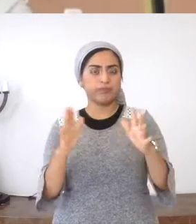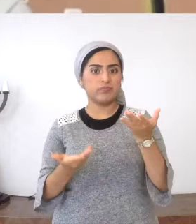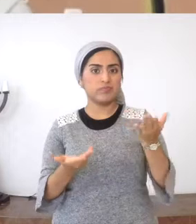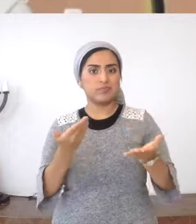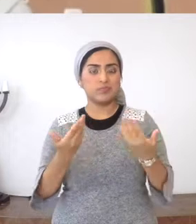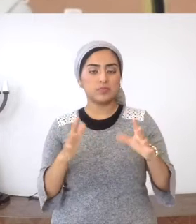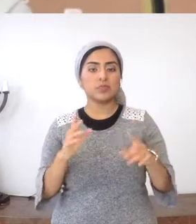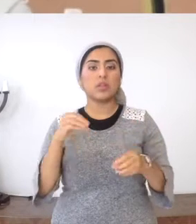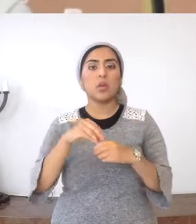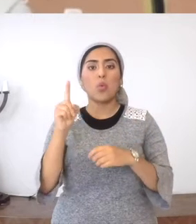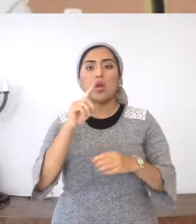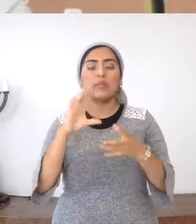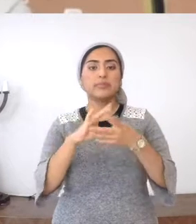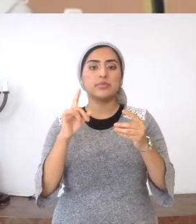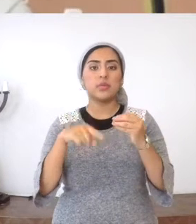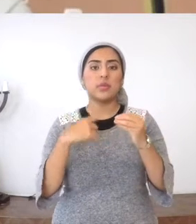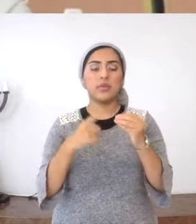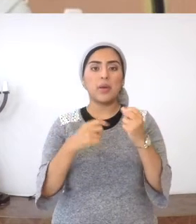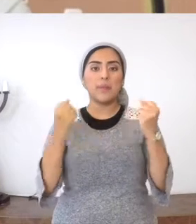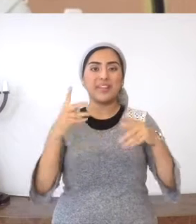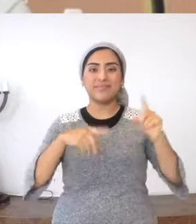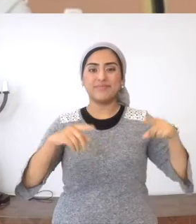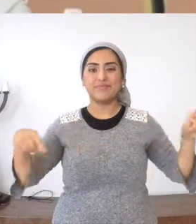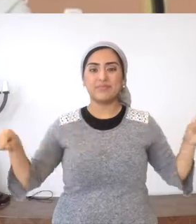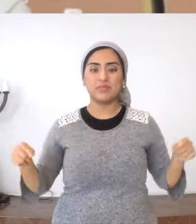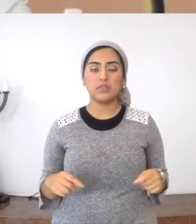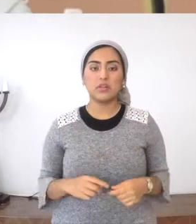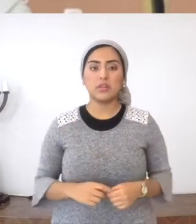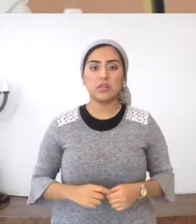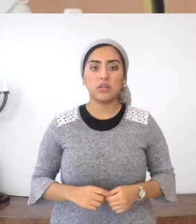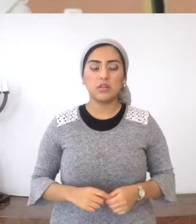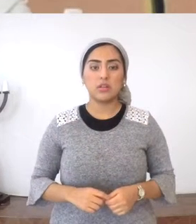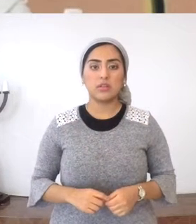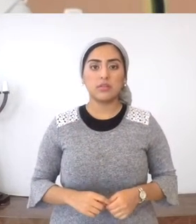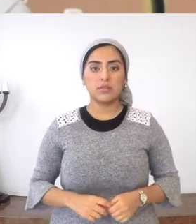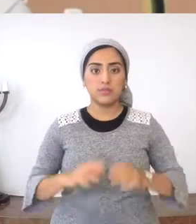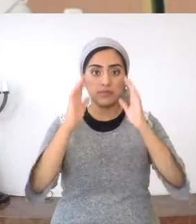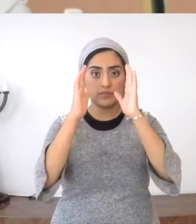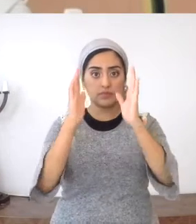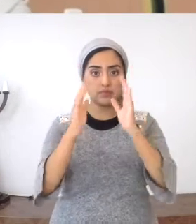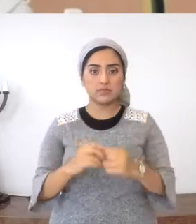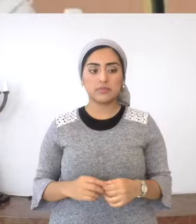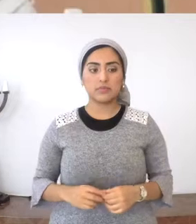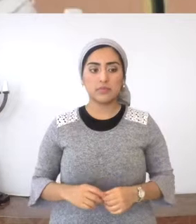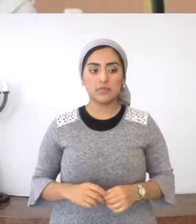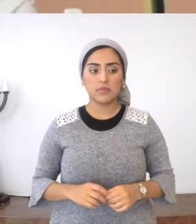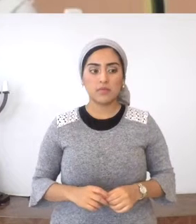naciones Y que a Y